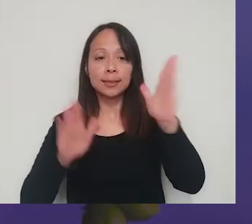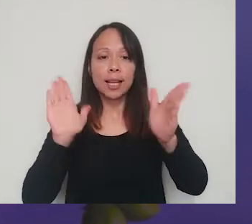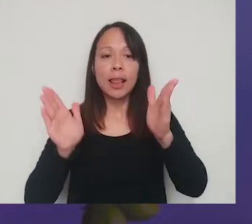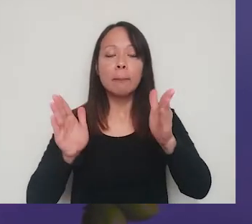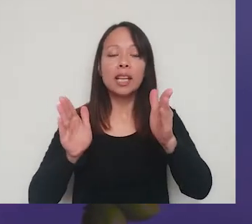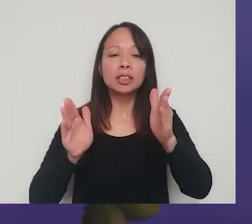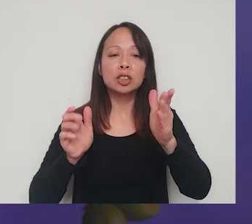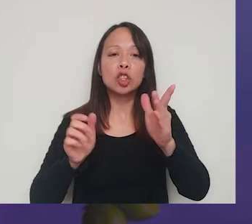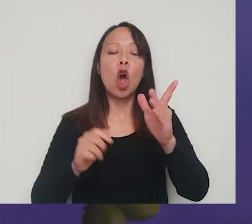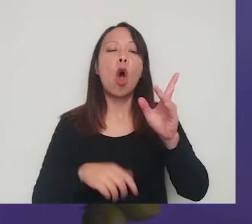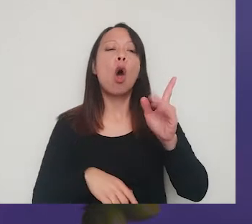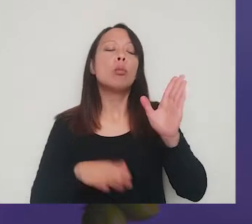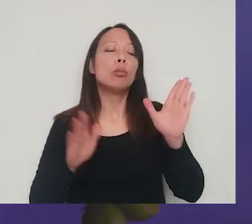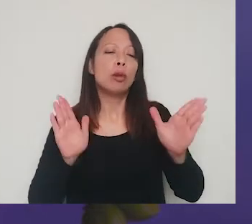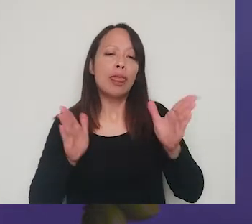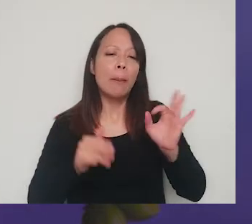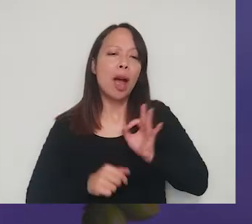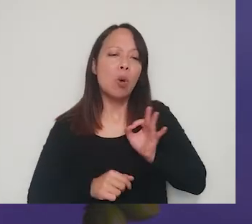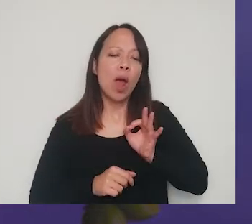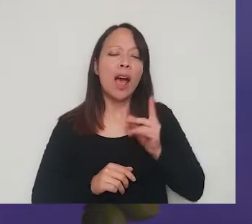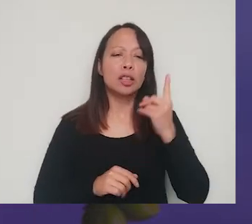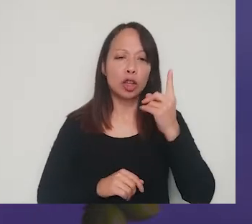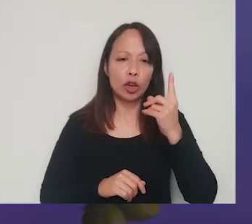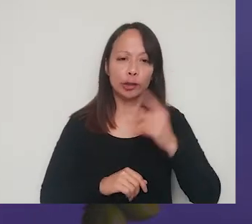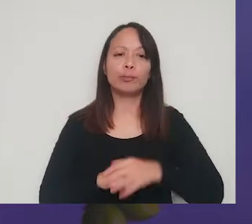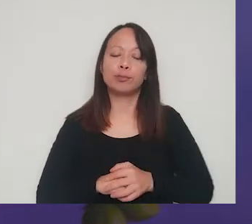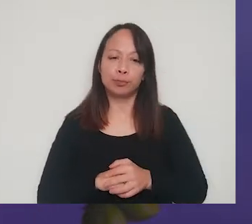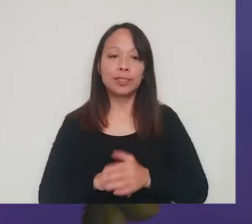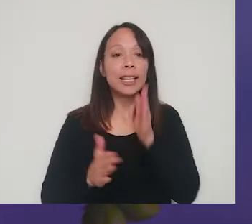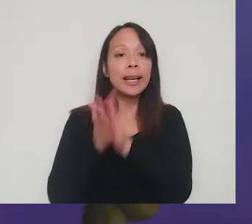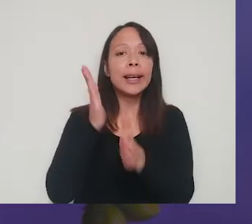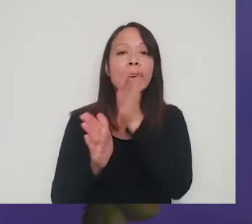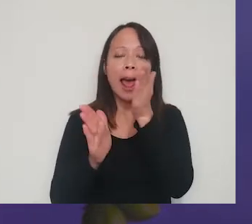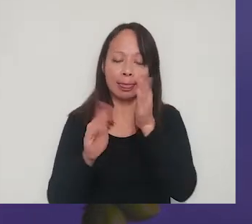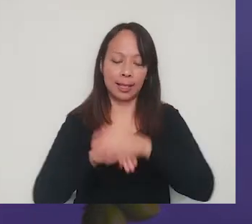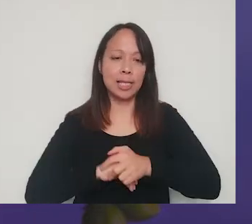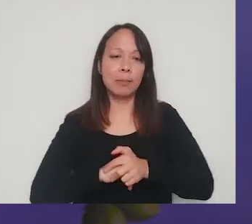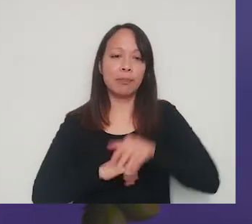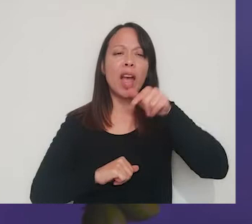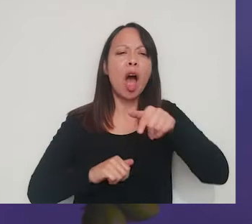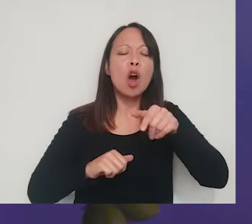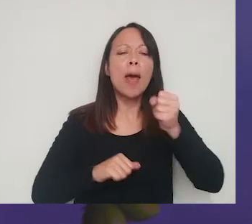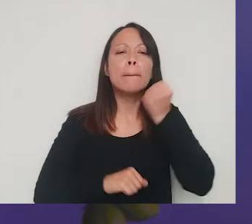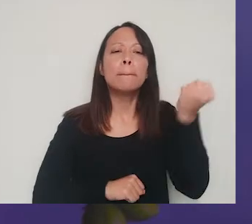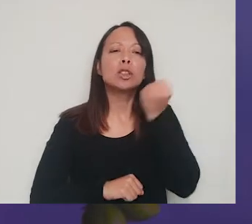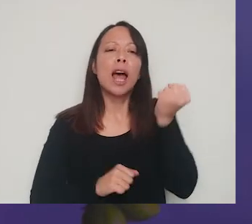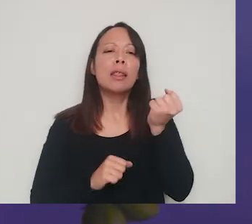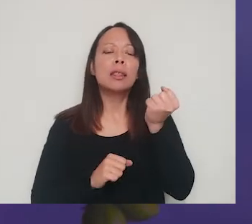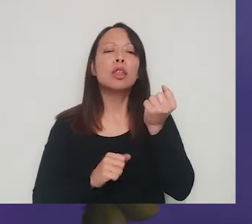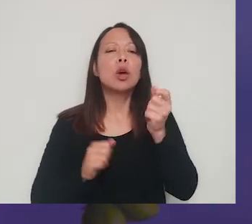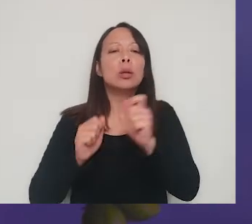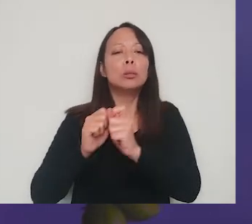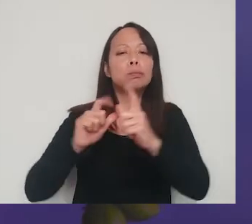3 tratamientos de alta complejidad de manera anual y gratuita. Ahora bien, esta decisión también, y esto es importante,